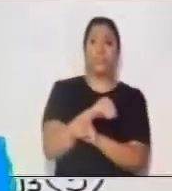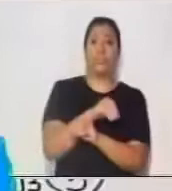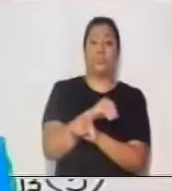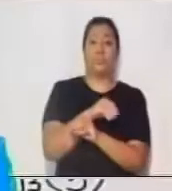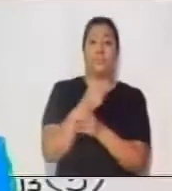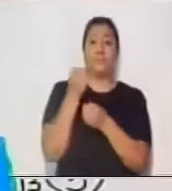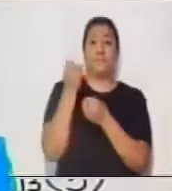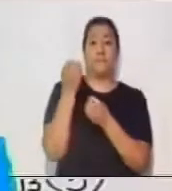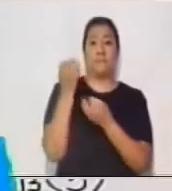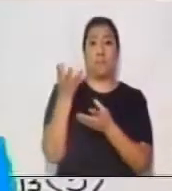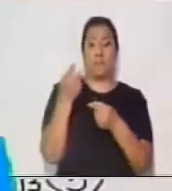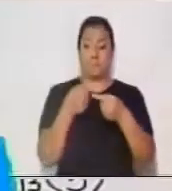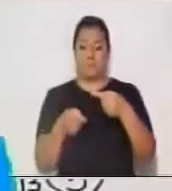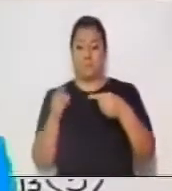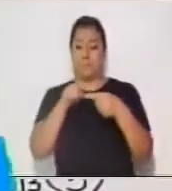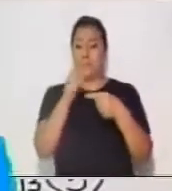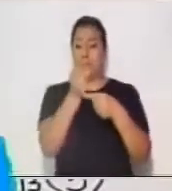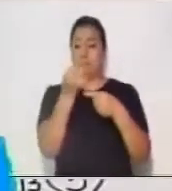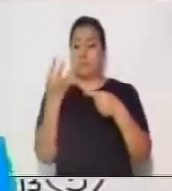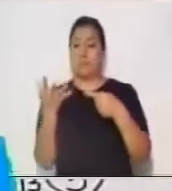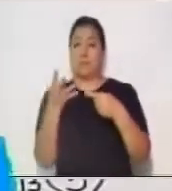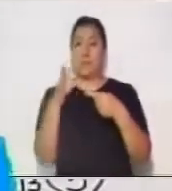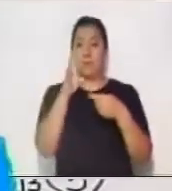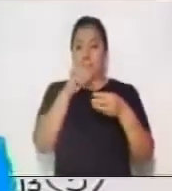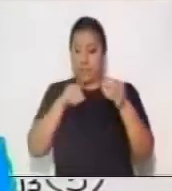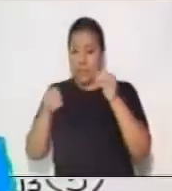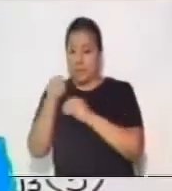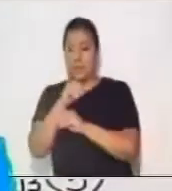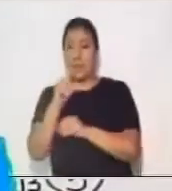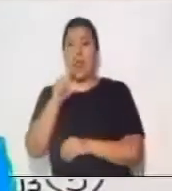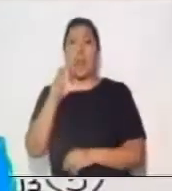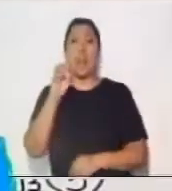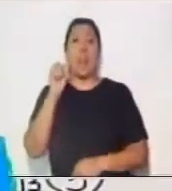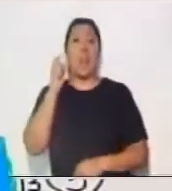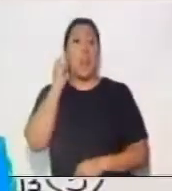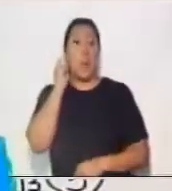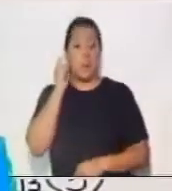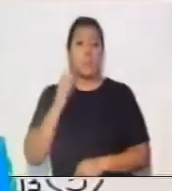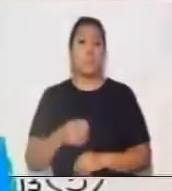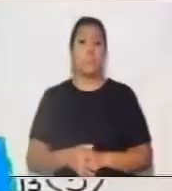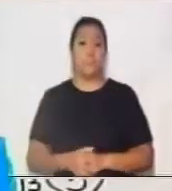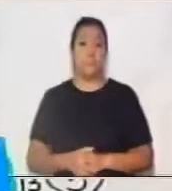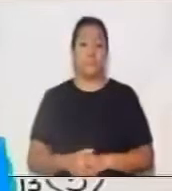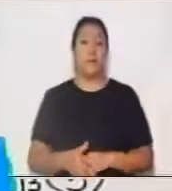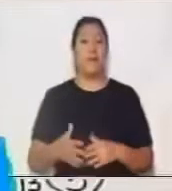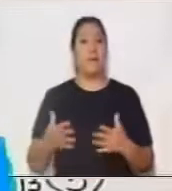nunca, nunca lo voy a hacer. Mamá, observa a tu alrededor.